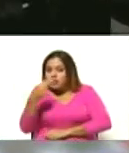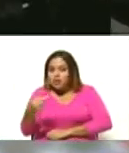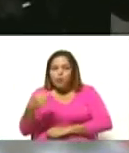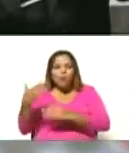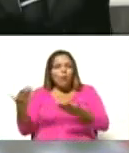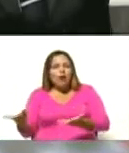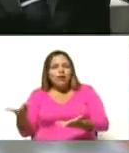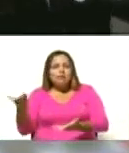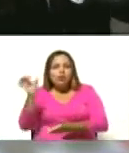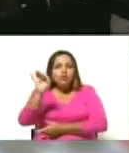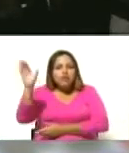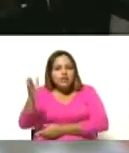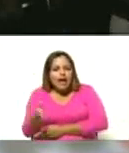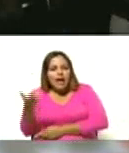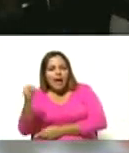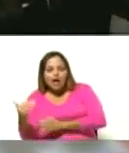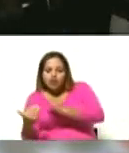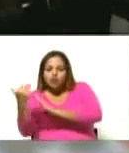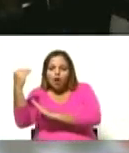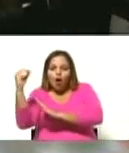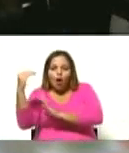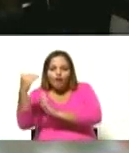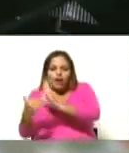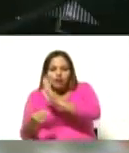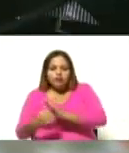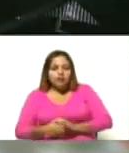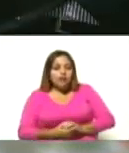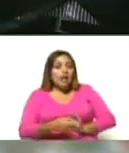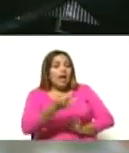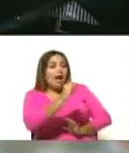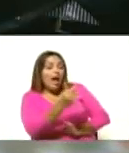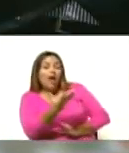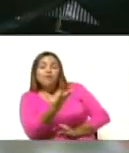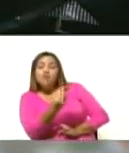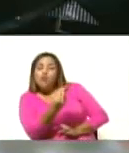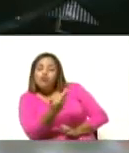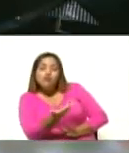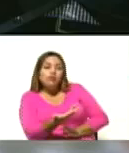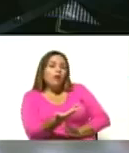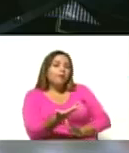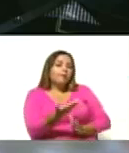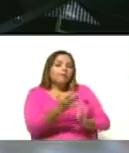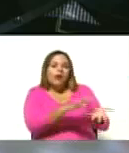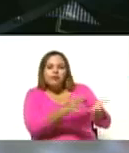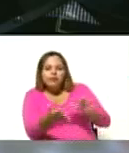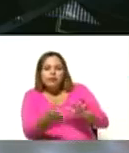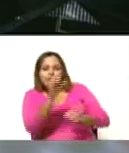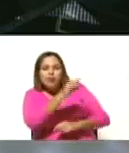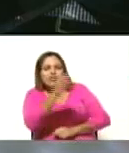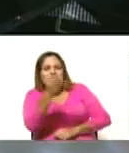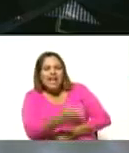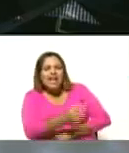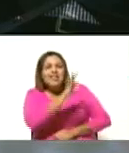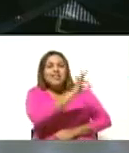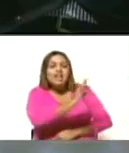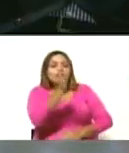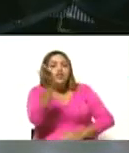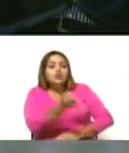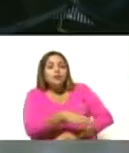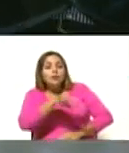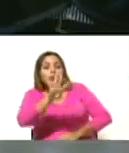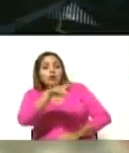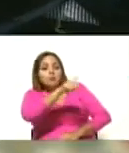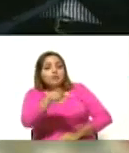tasa de variación? ¿Está aumentando o está bajando? Se mantiene muy alta, se mantiene entre, o por lo menos promedio, 3 de cada 4 venezolanos